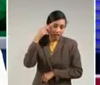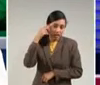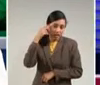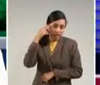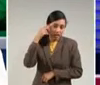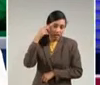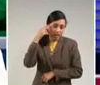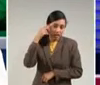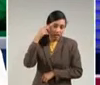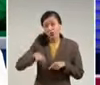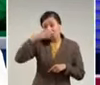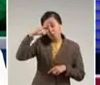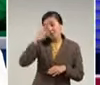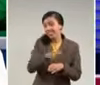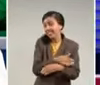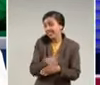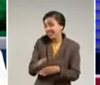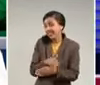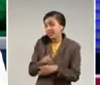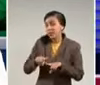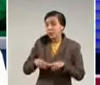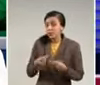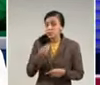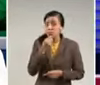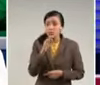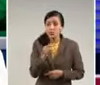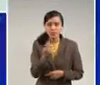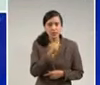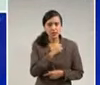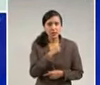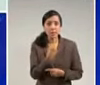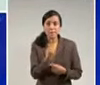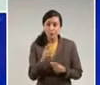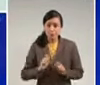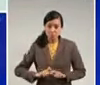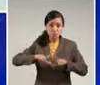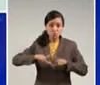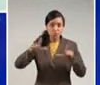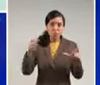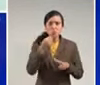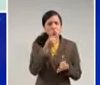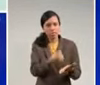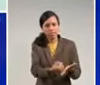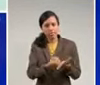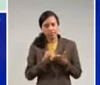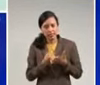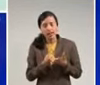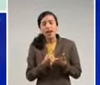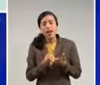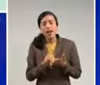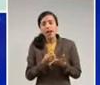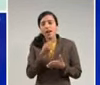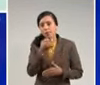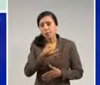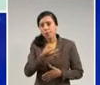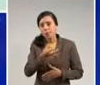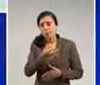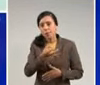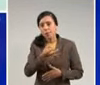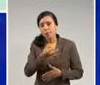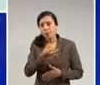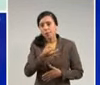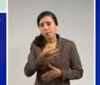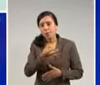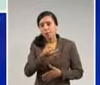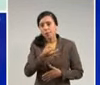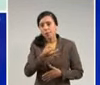forma pudiéramos decir, y si quieren me ayudan con la primer pantalla que aparece ahí, que en el mundo